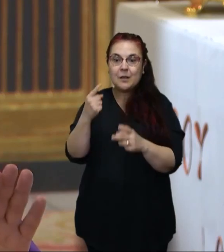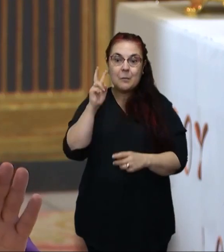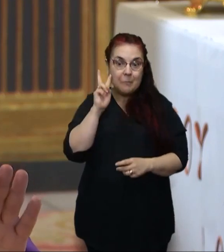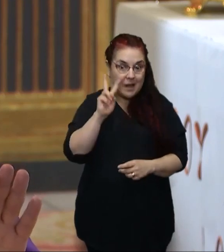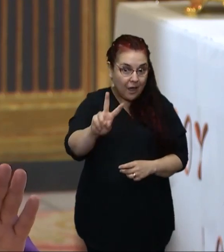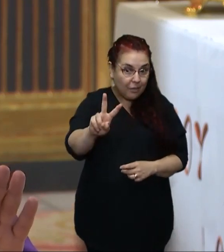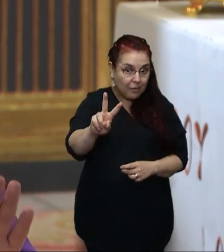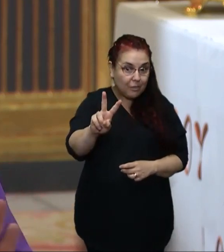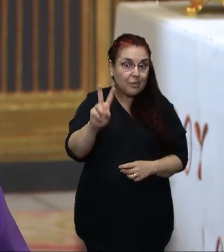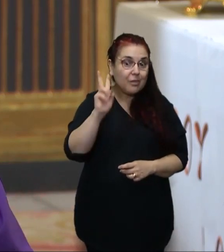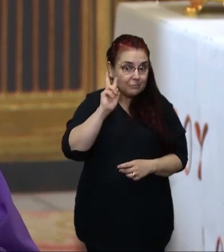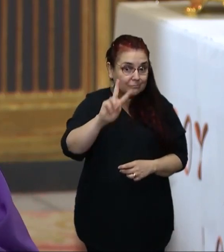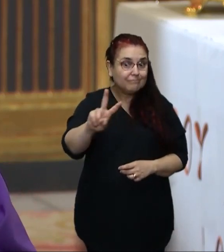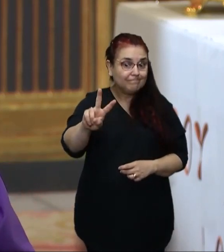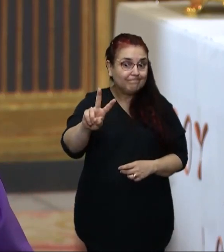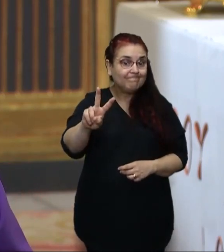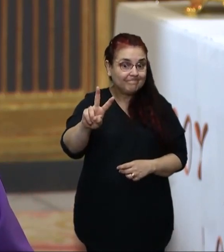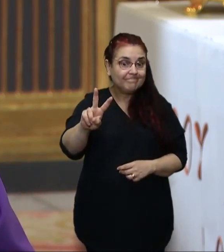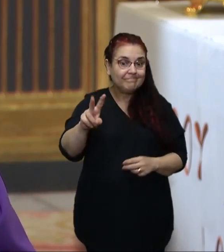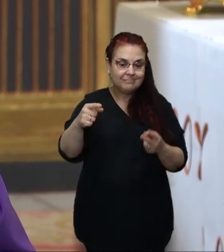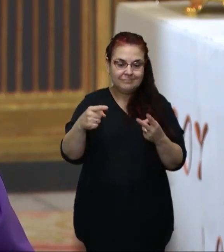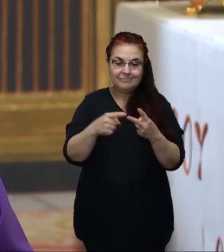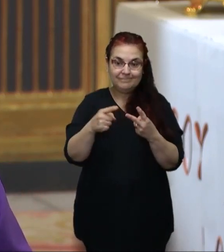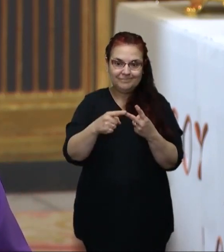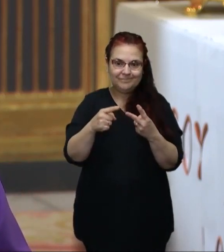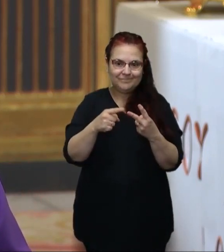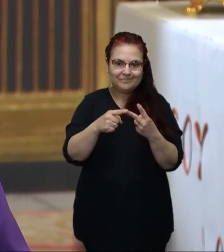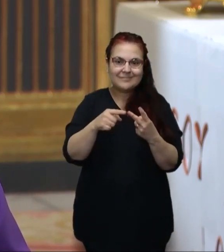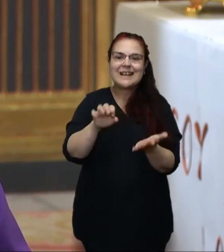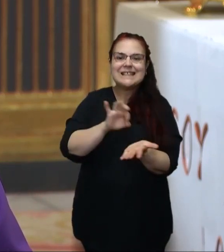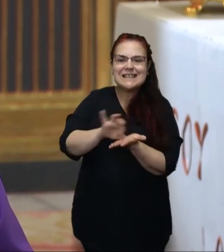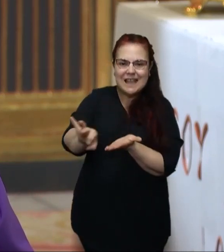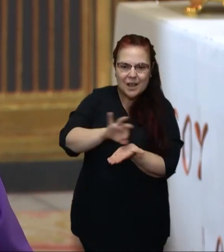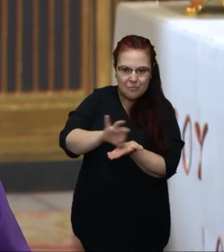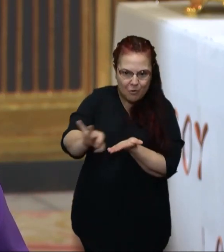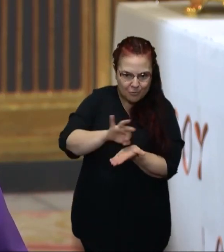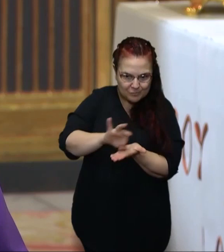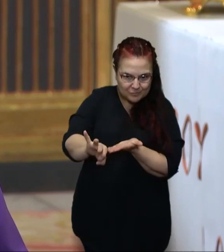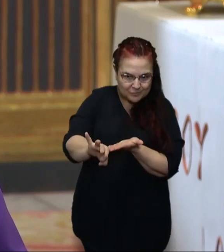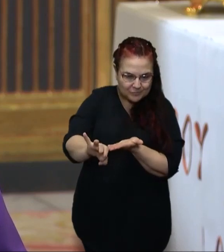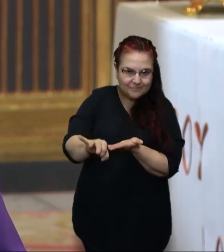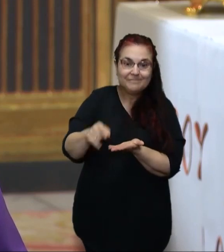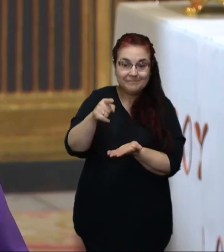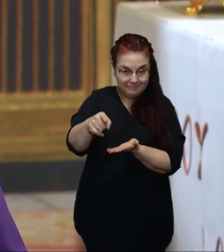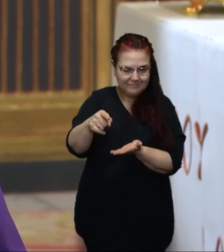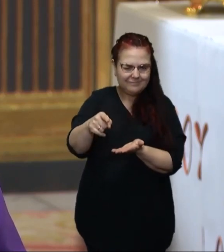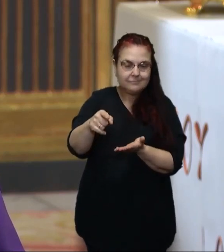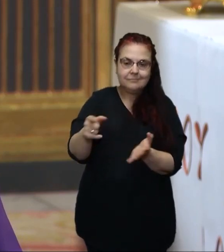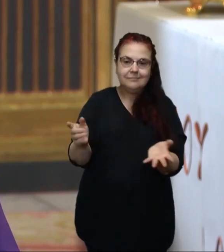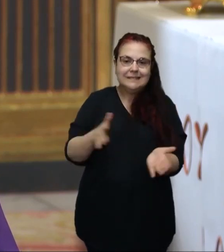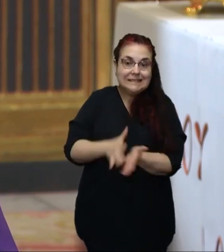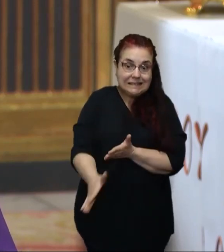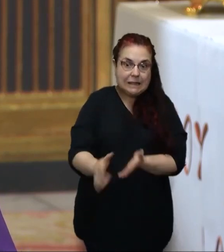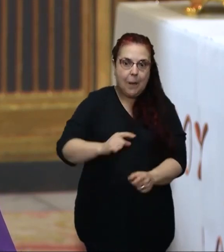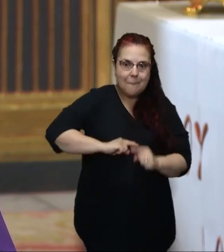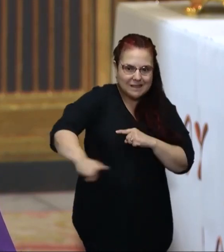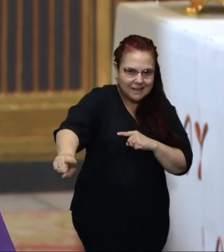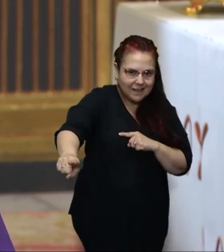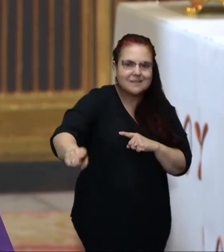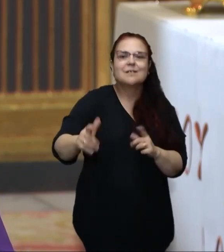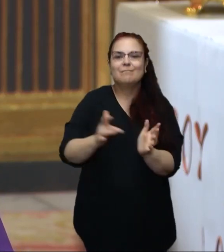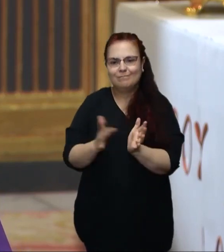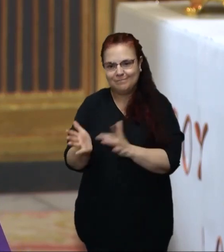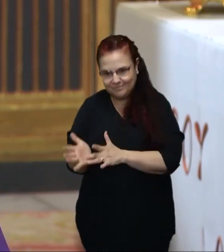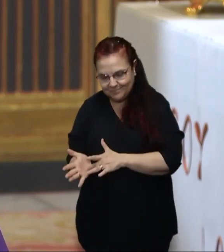Mirad, contemplad, segundo, a este siervo que es el Mesías y que es Jesucristo,